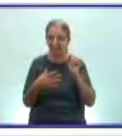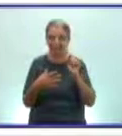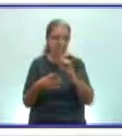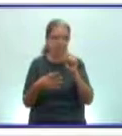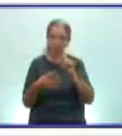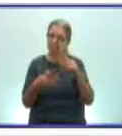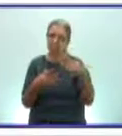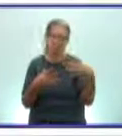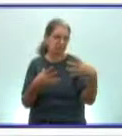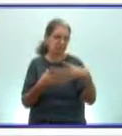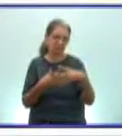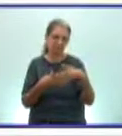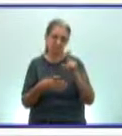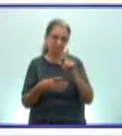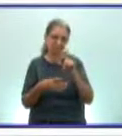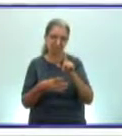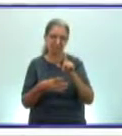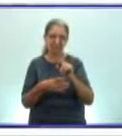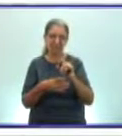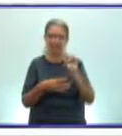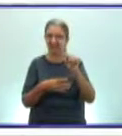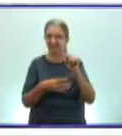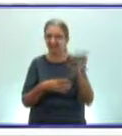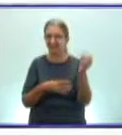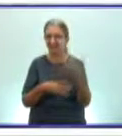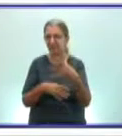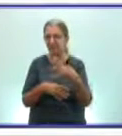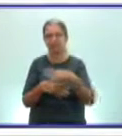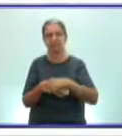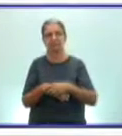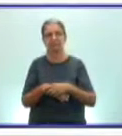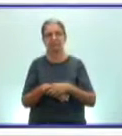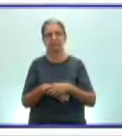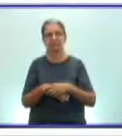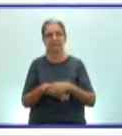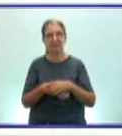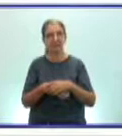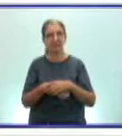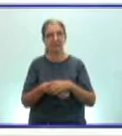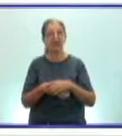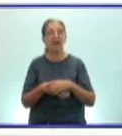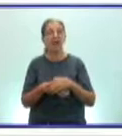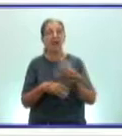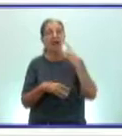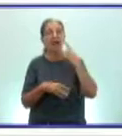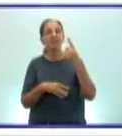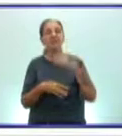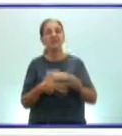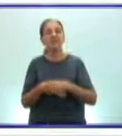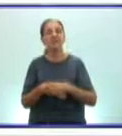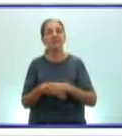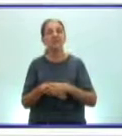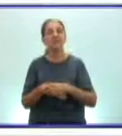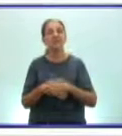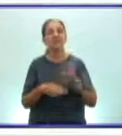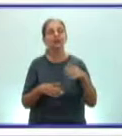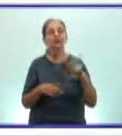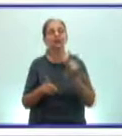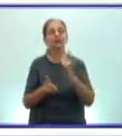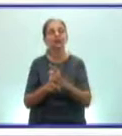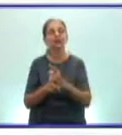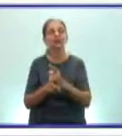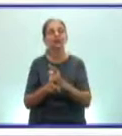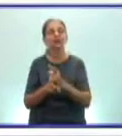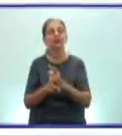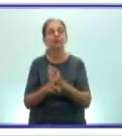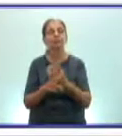coincide. Si analizas la cuarta y la quinta, te darás cuenta que tienes que hallar el promedio